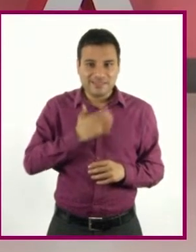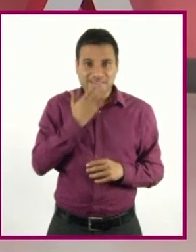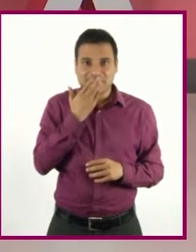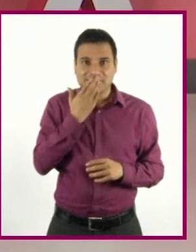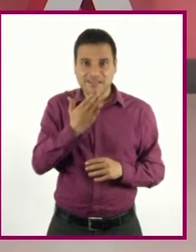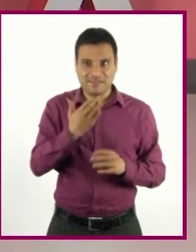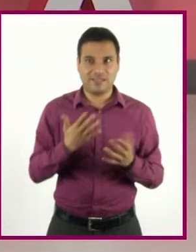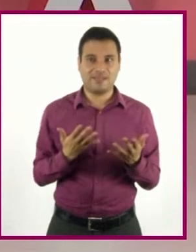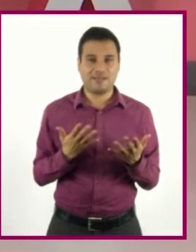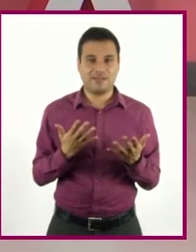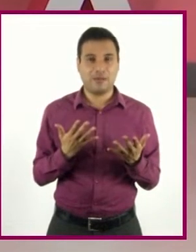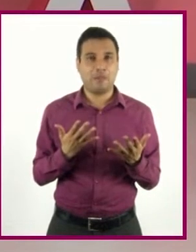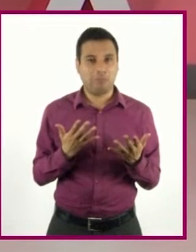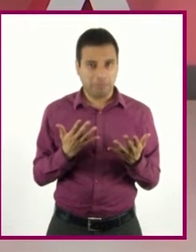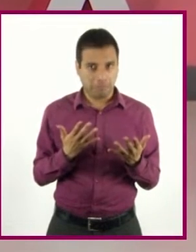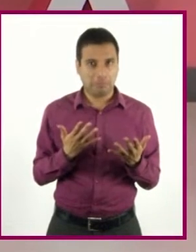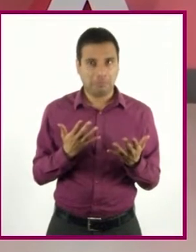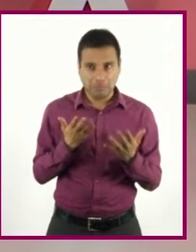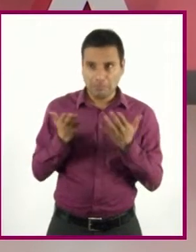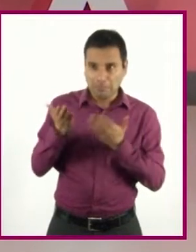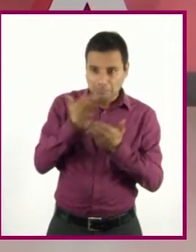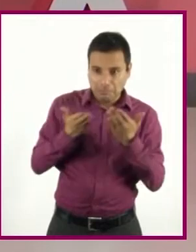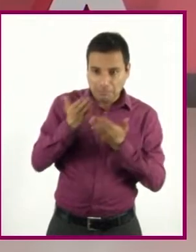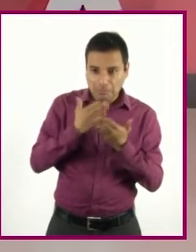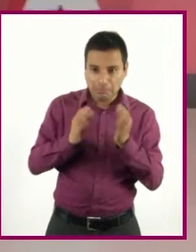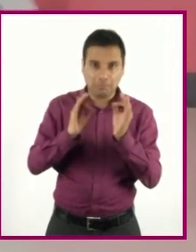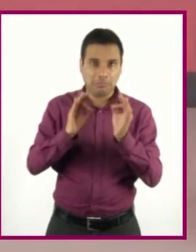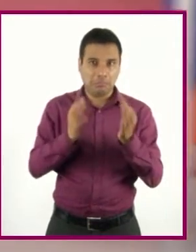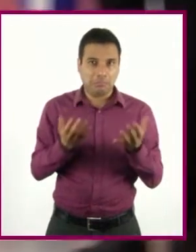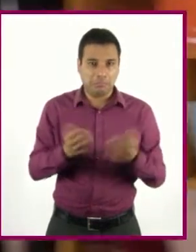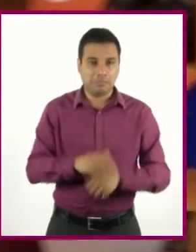que querían tomarse el trabajo de conocerme.